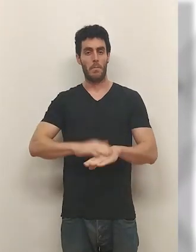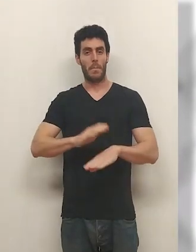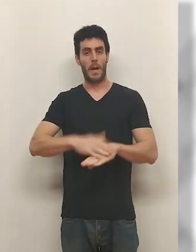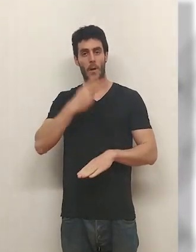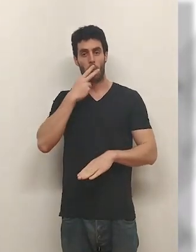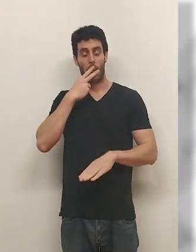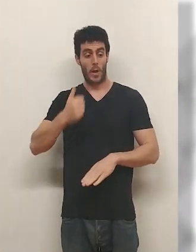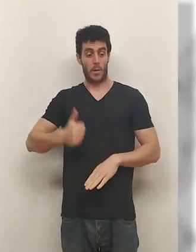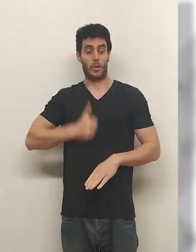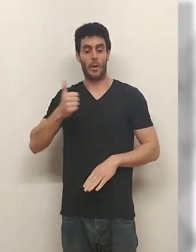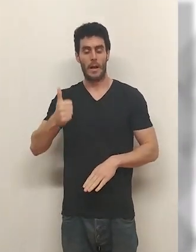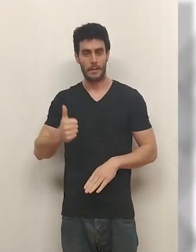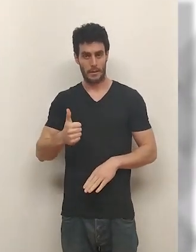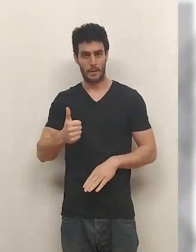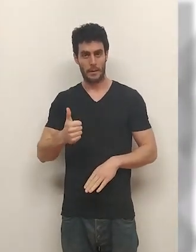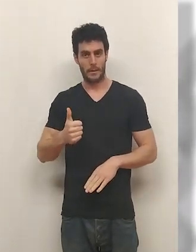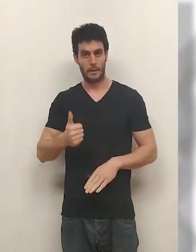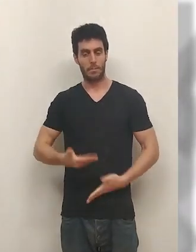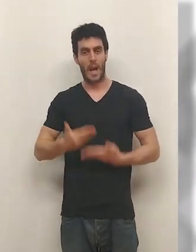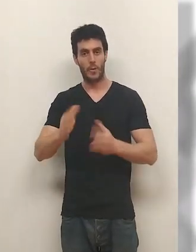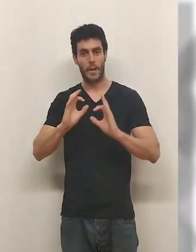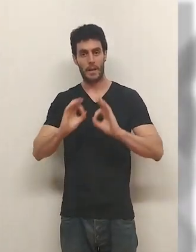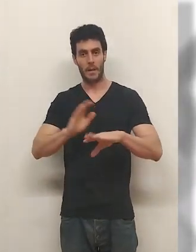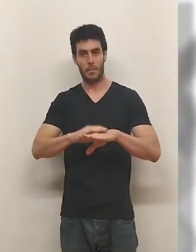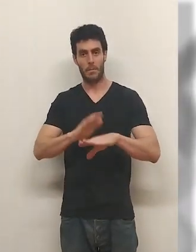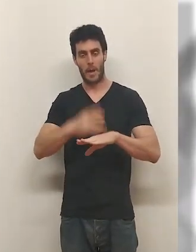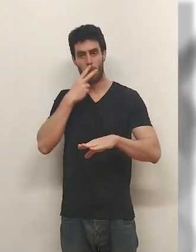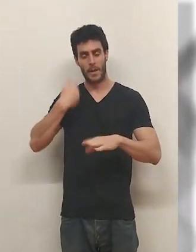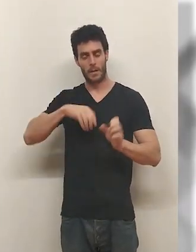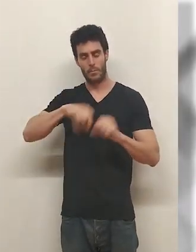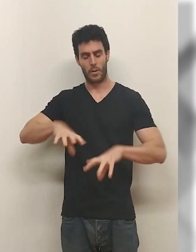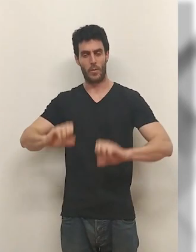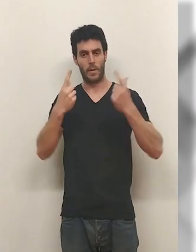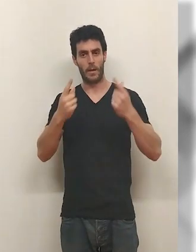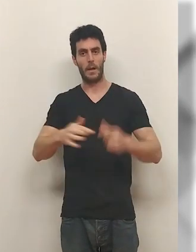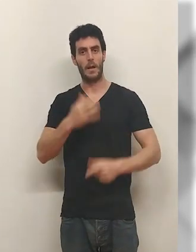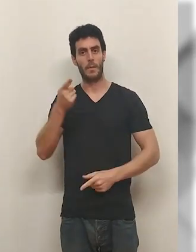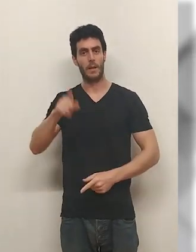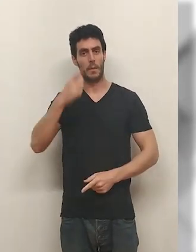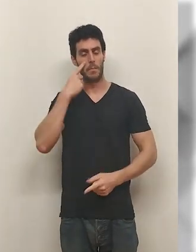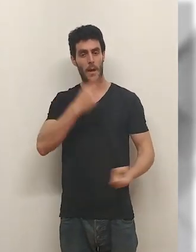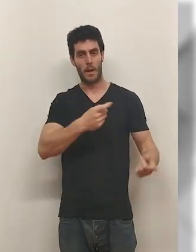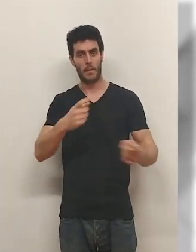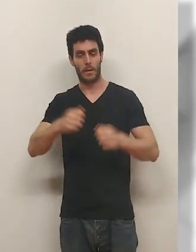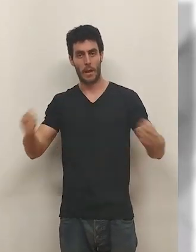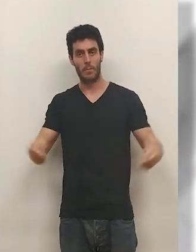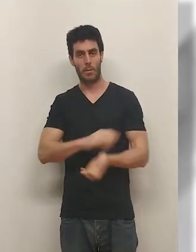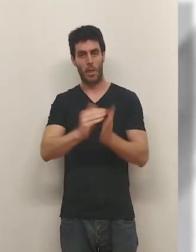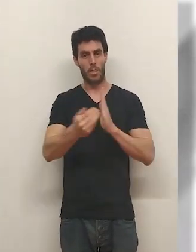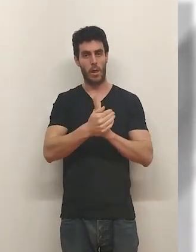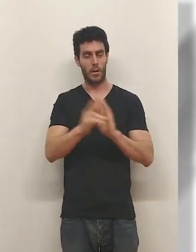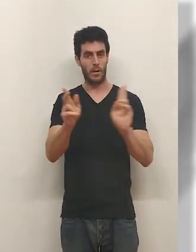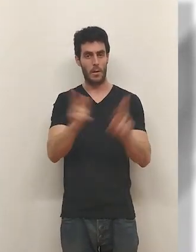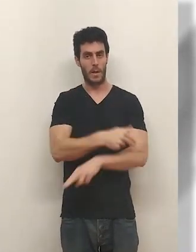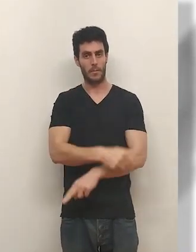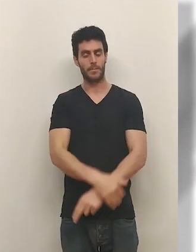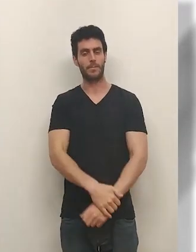los fumadores ocasionales, esto sería una ayuda para conseguir dejar de fumar. Además, ve necesario eliminar la publicidad encubierta.